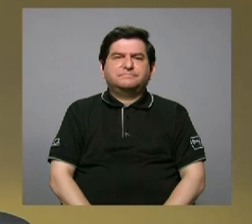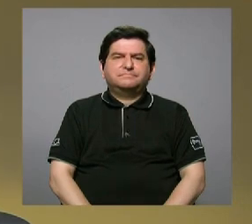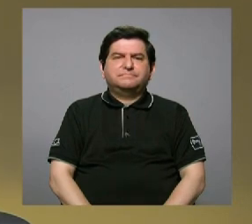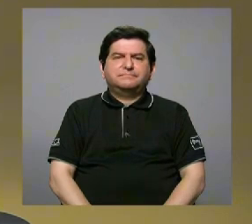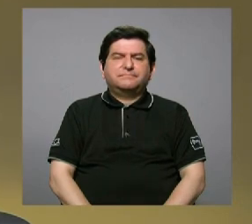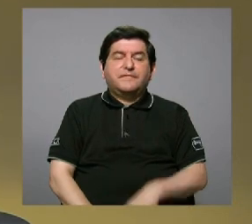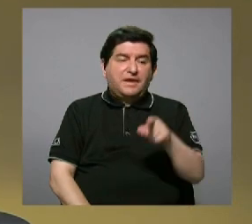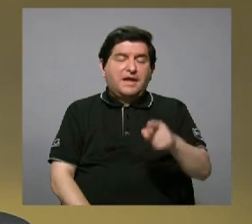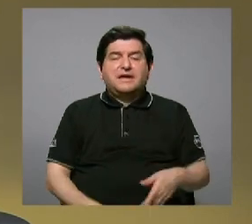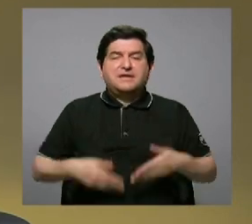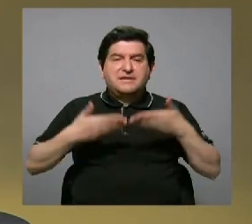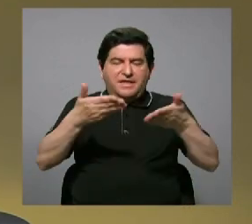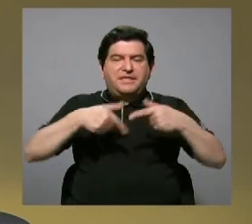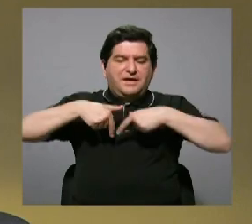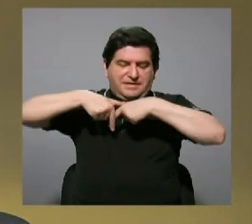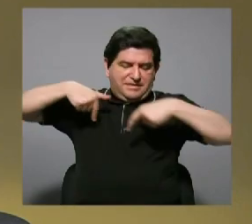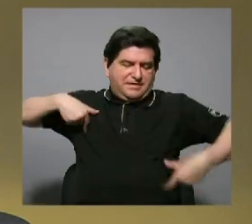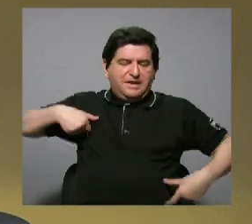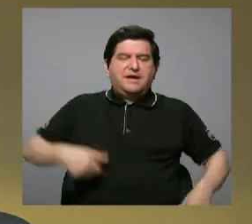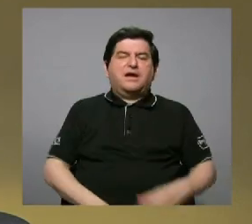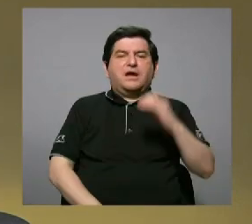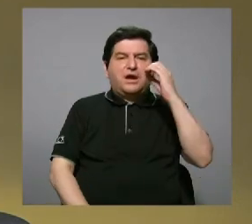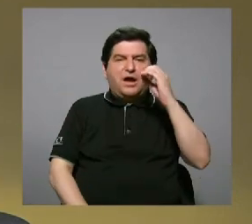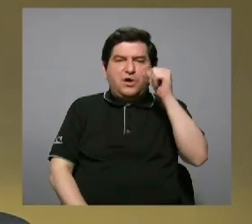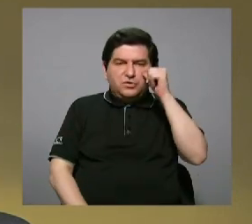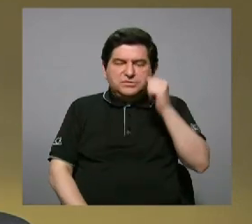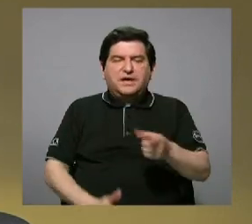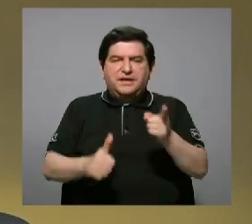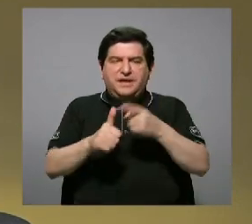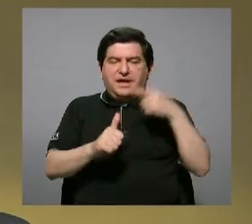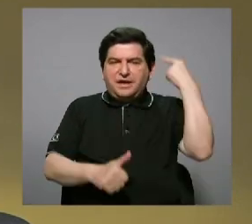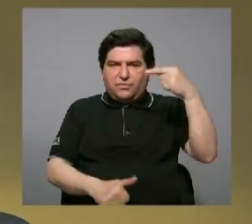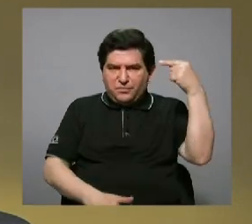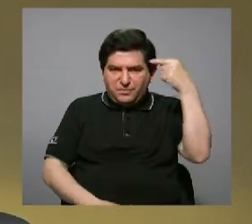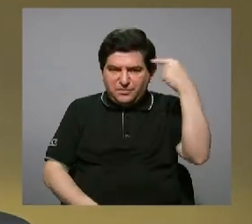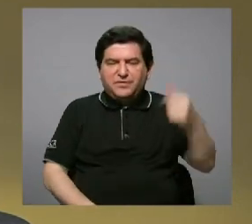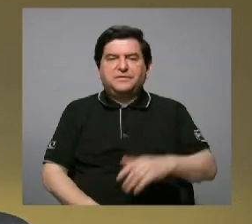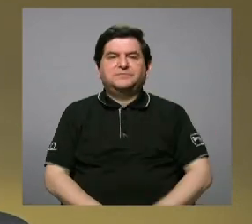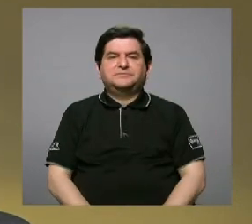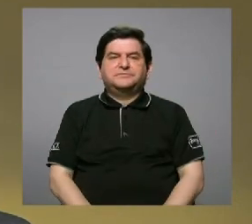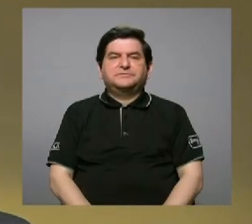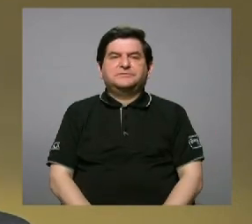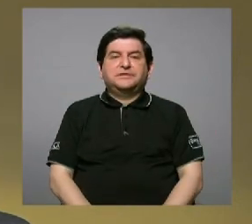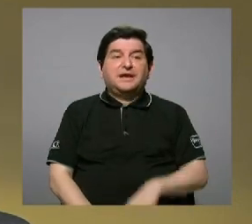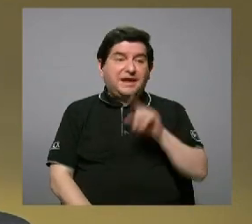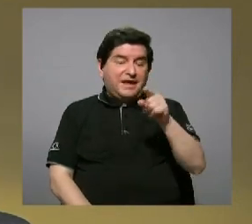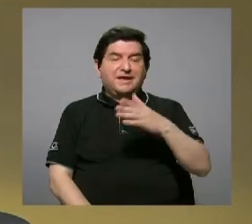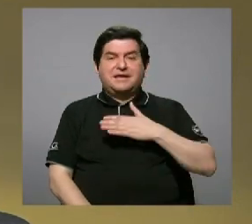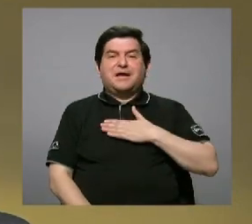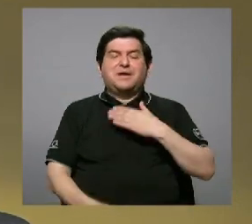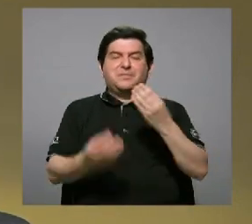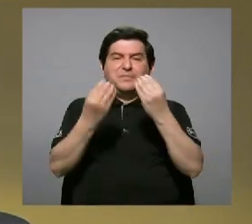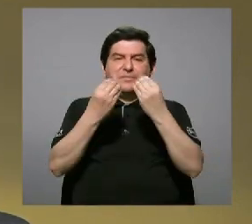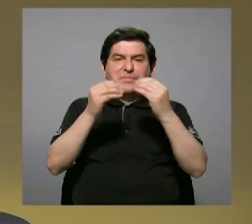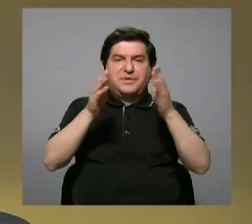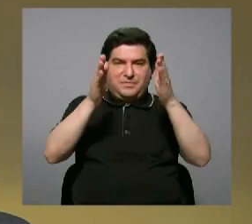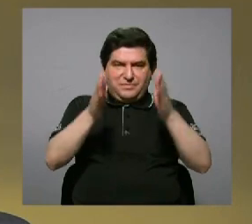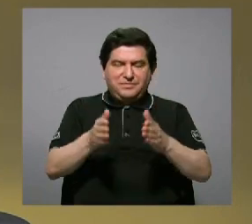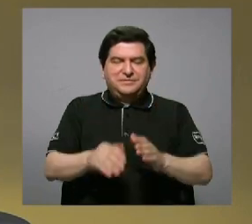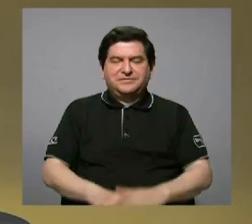banda presidencial a don Oscar Arias en su primera administración. Fue mi profesora. Entonces, wow. Yo también